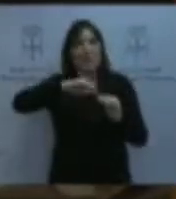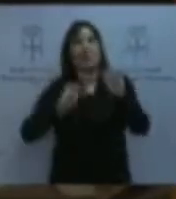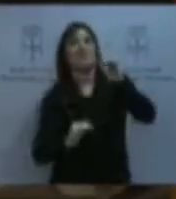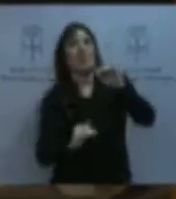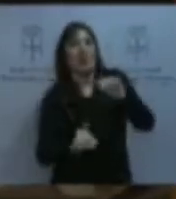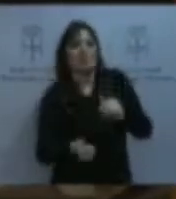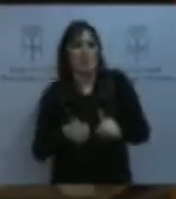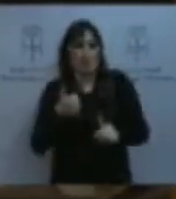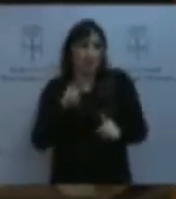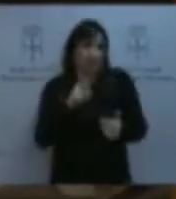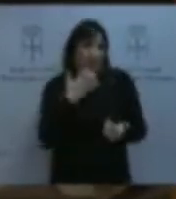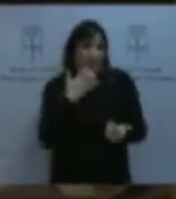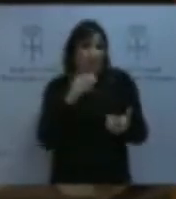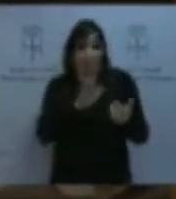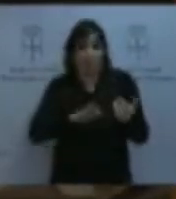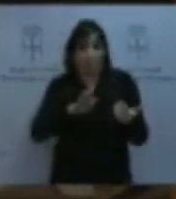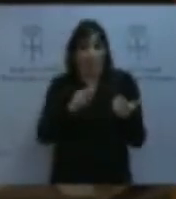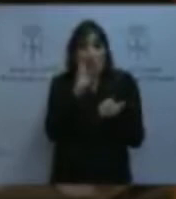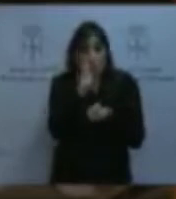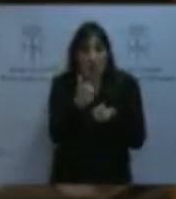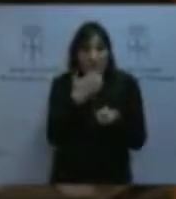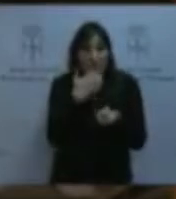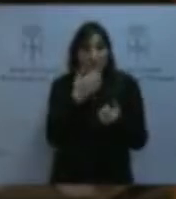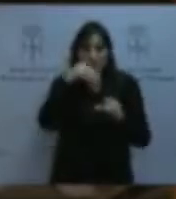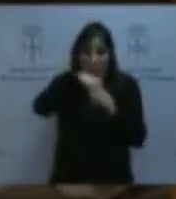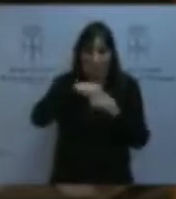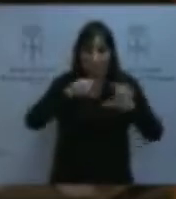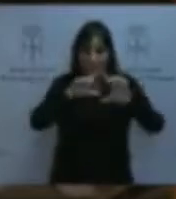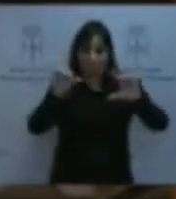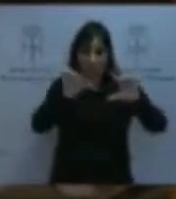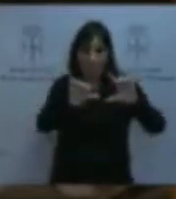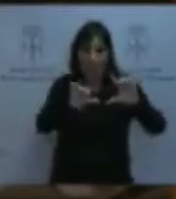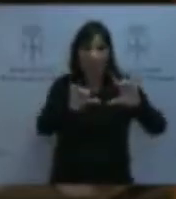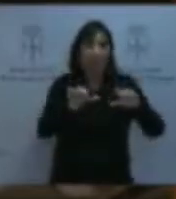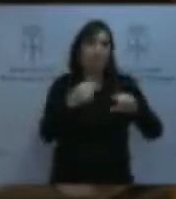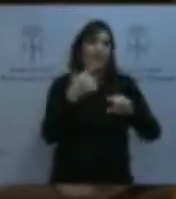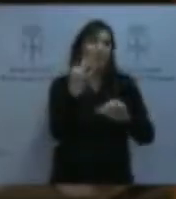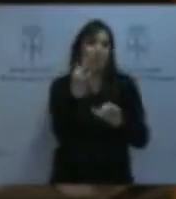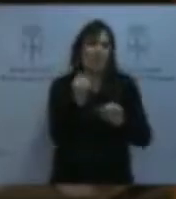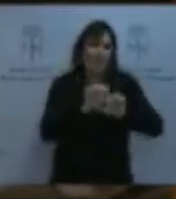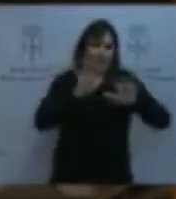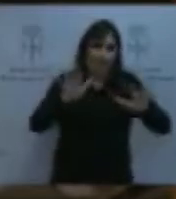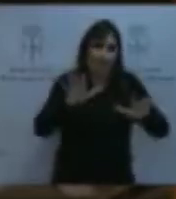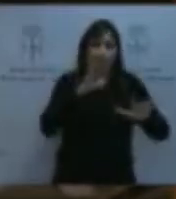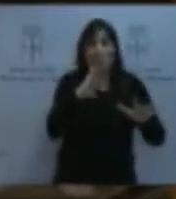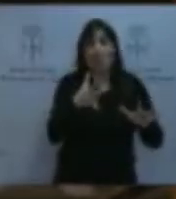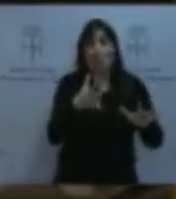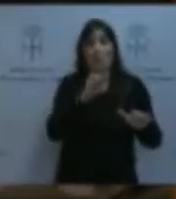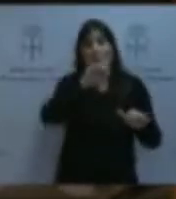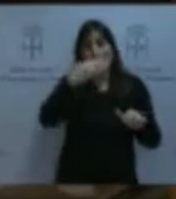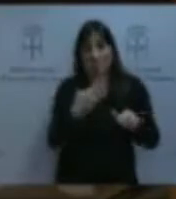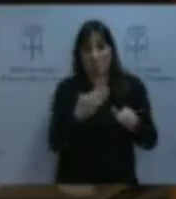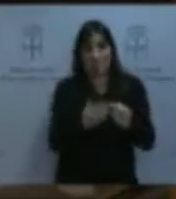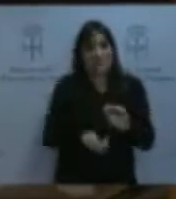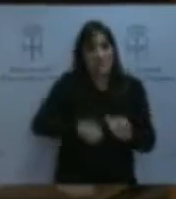área metropolitana. Las virtudes están claras, no solamente por el incremento del PIB, sino porque nos ofrecen una oportunidad, al margen de lo que diga Europa,